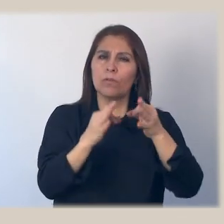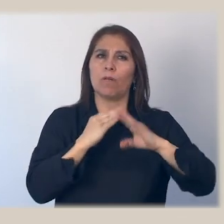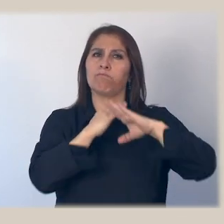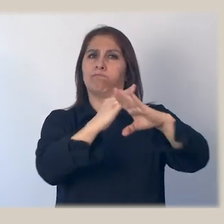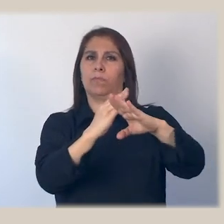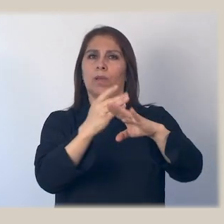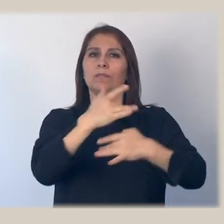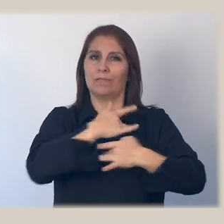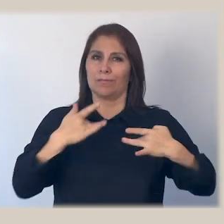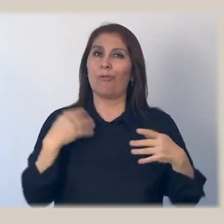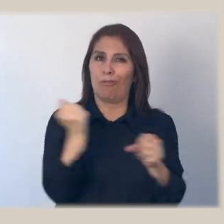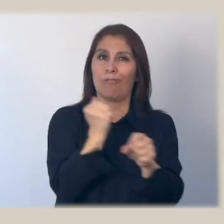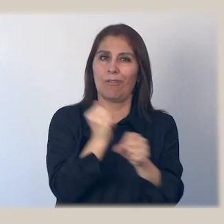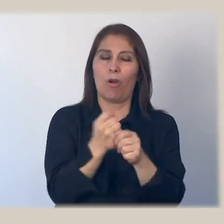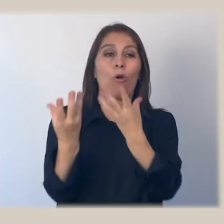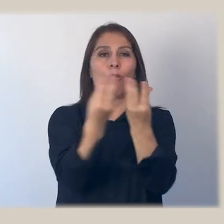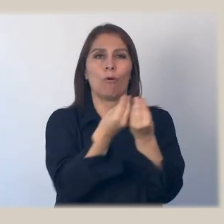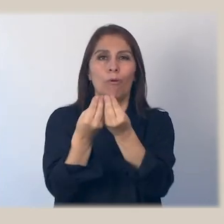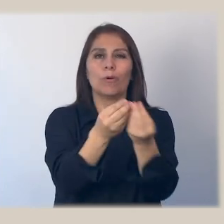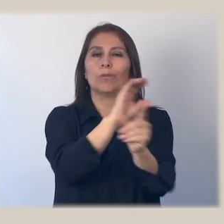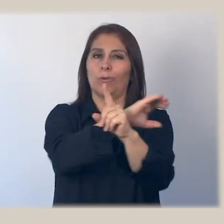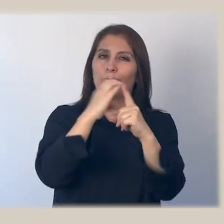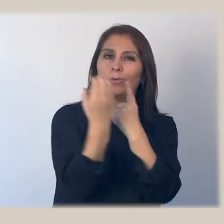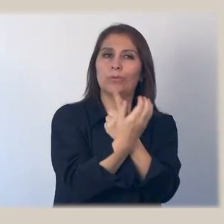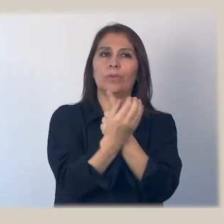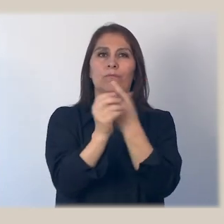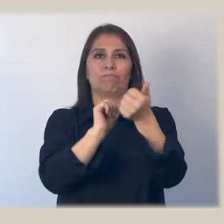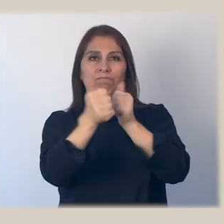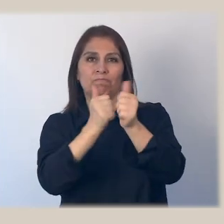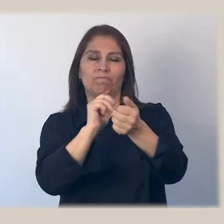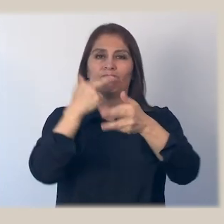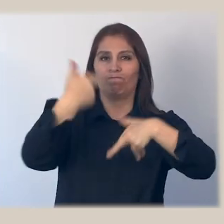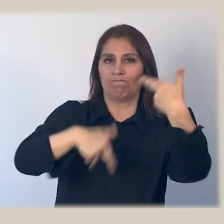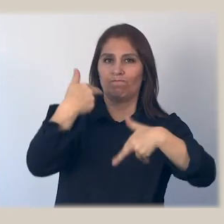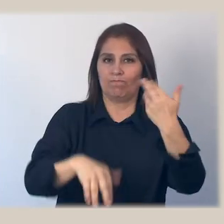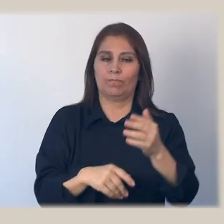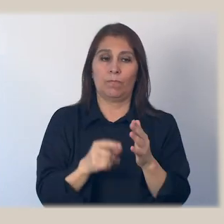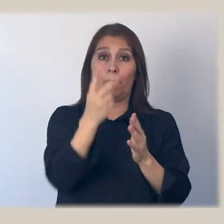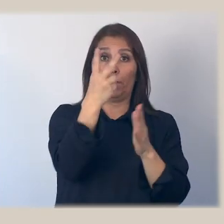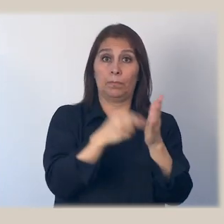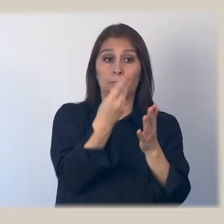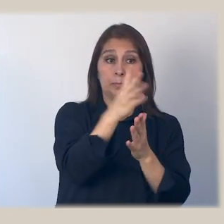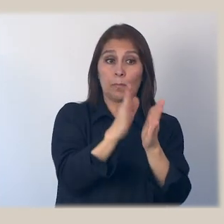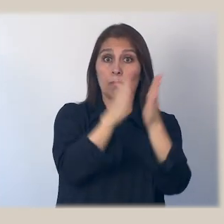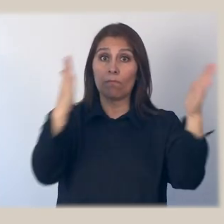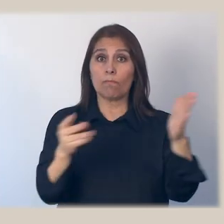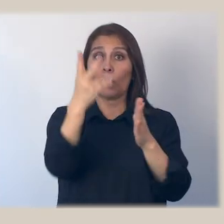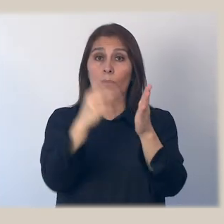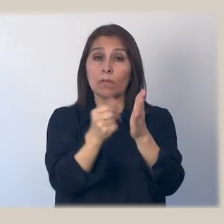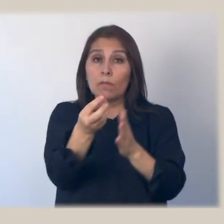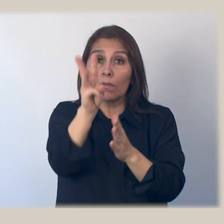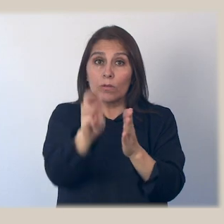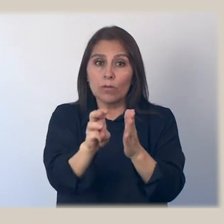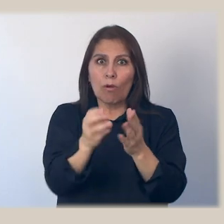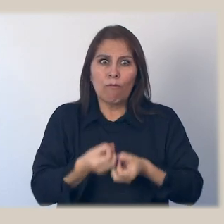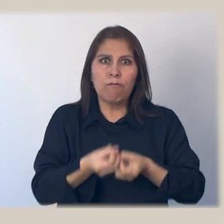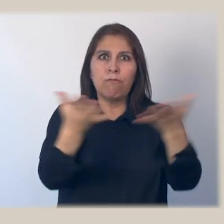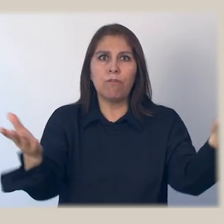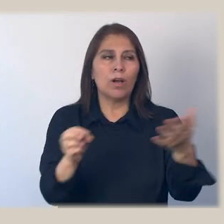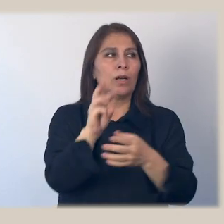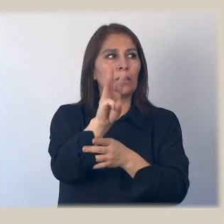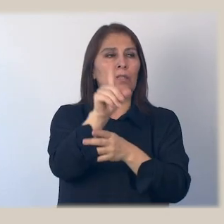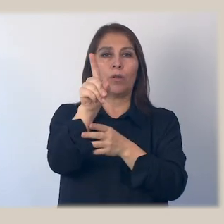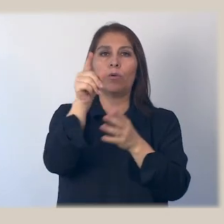trabajo, convivencia, cultura, deporte y recreación. En el periodo 2014-2018 se han